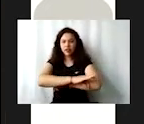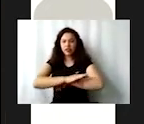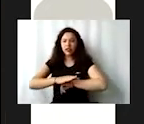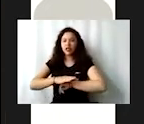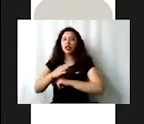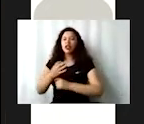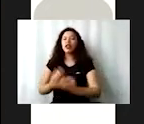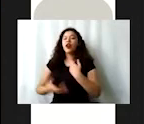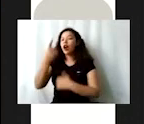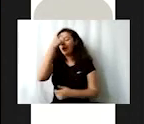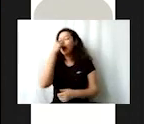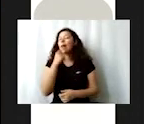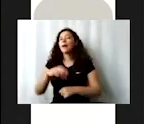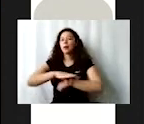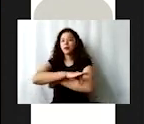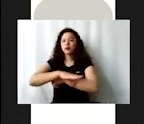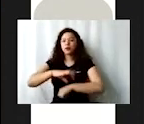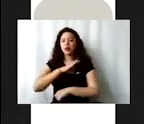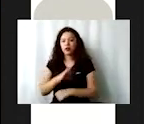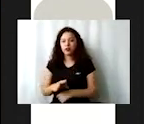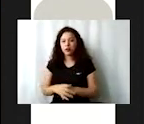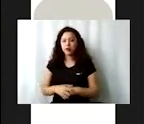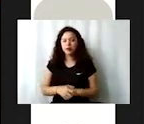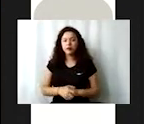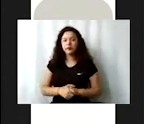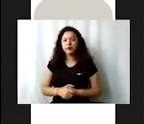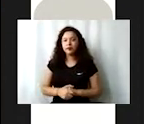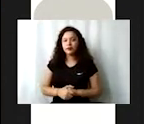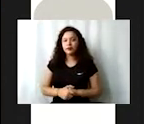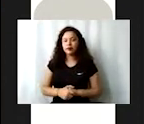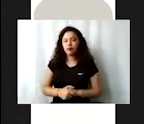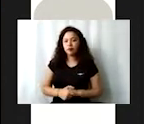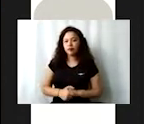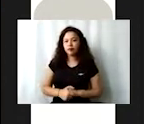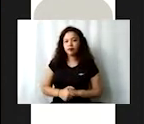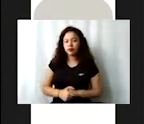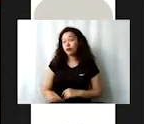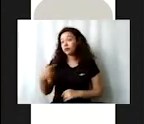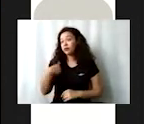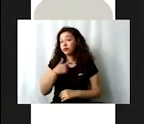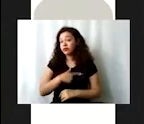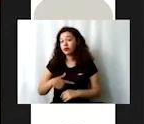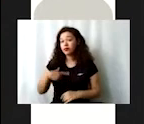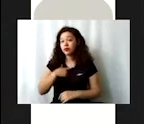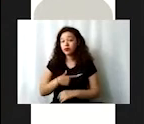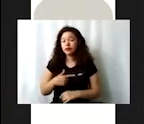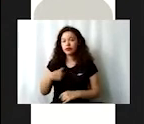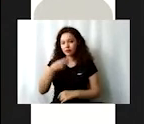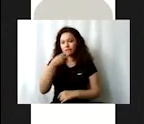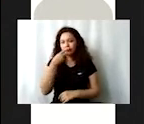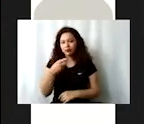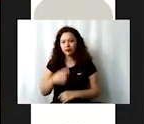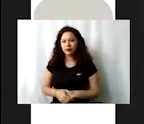este perfil de nuestro puesto. Entonces, a mí me gustaría mencionarles que